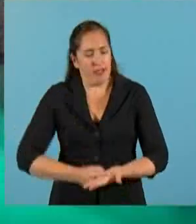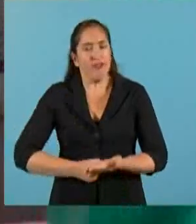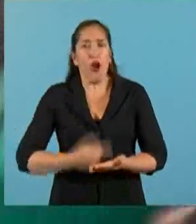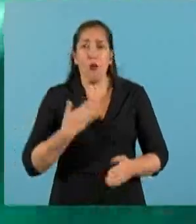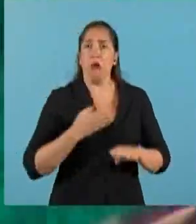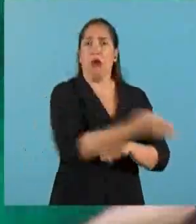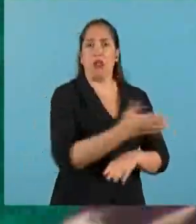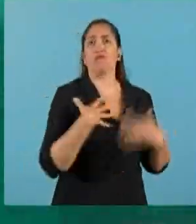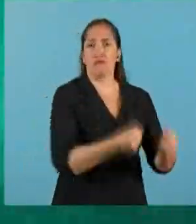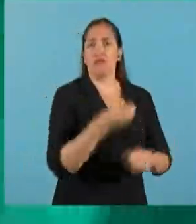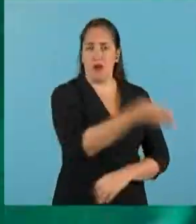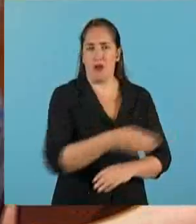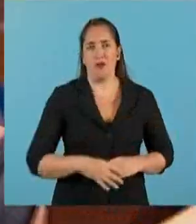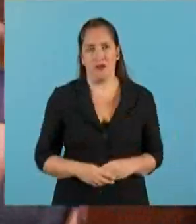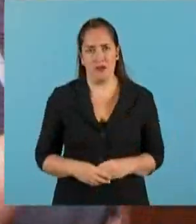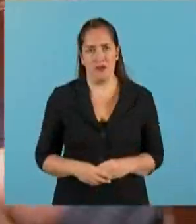Gracias.